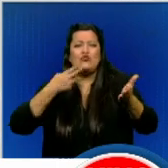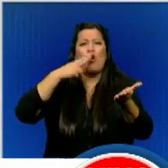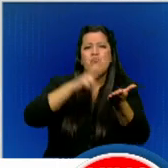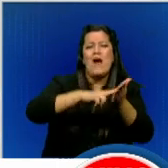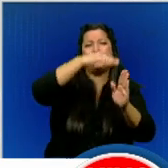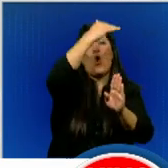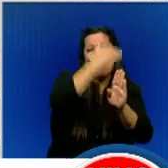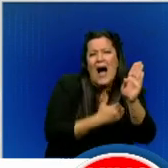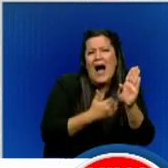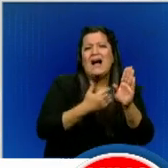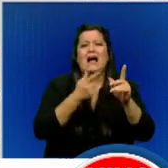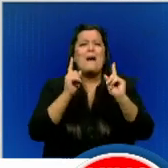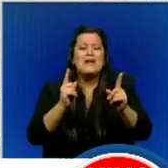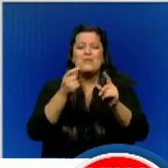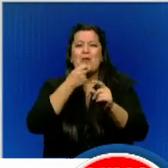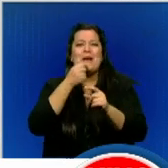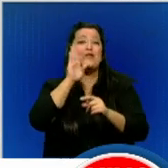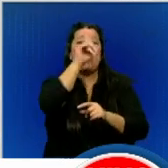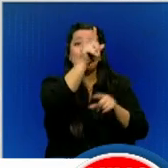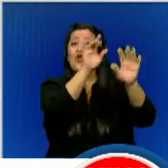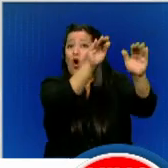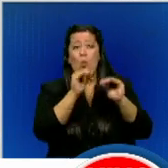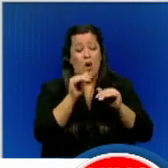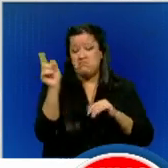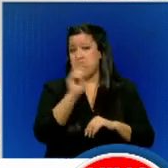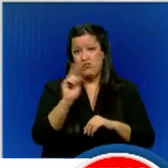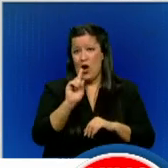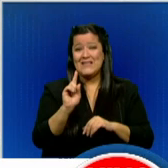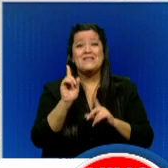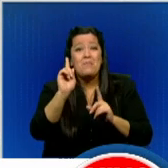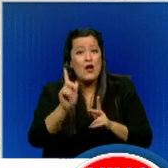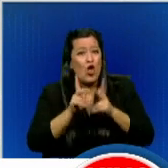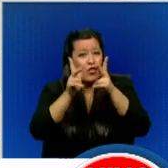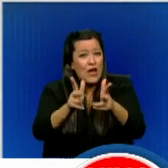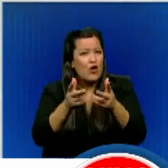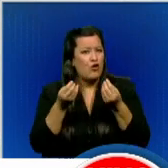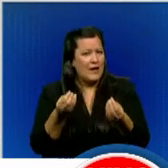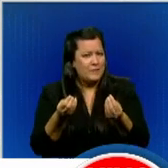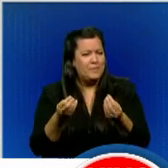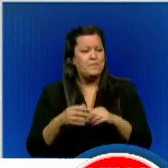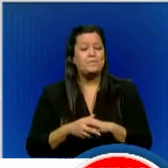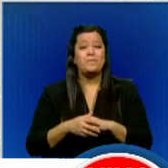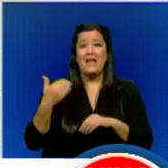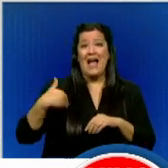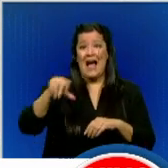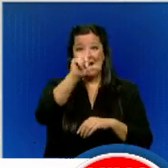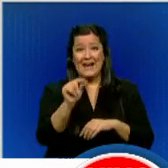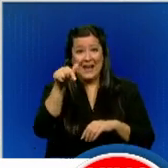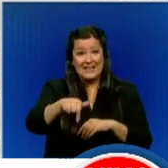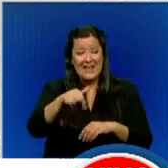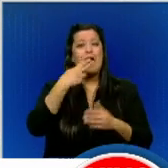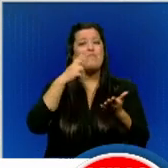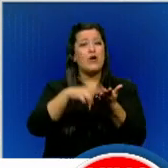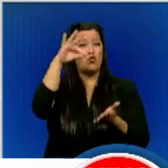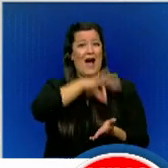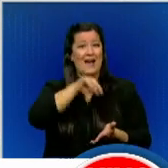comienza como pasa en los eeuu que dicho sea de paso argentina el impuesto a las ganancias